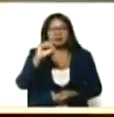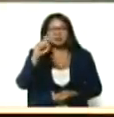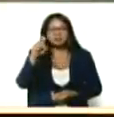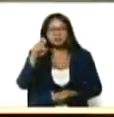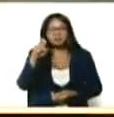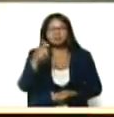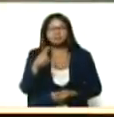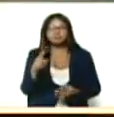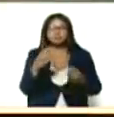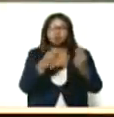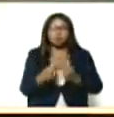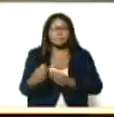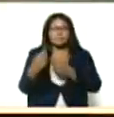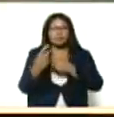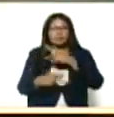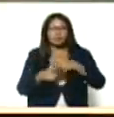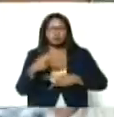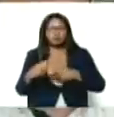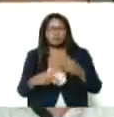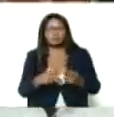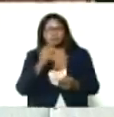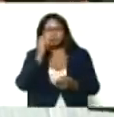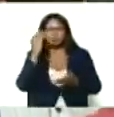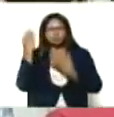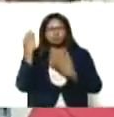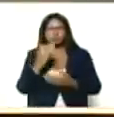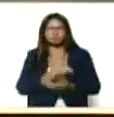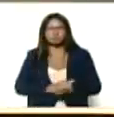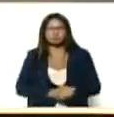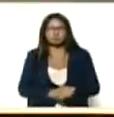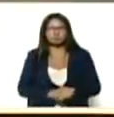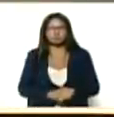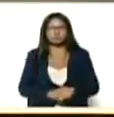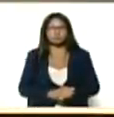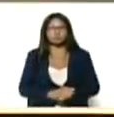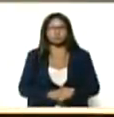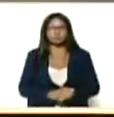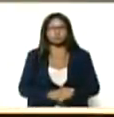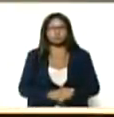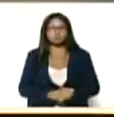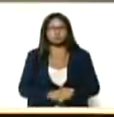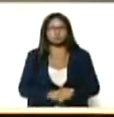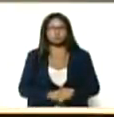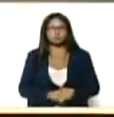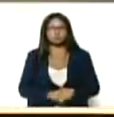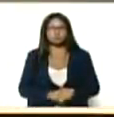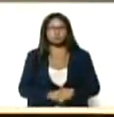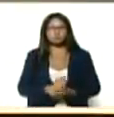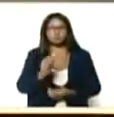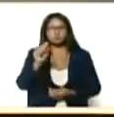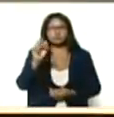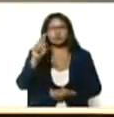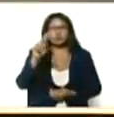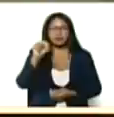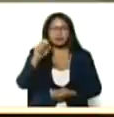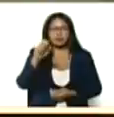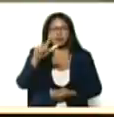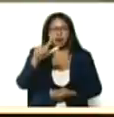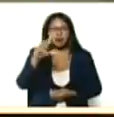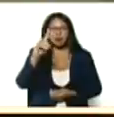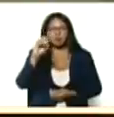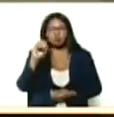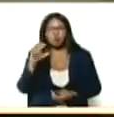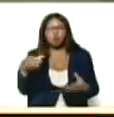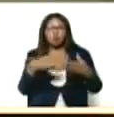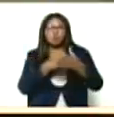comisionado de Economía Productiva, el hombre de la economía. Arnaldo Sánchez, comisionado de